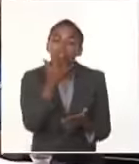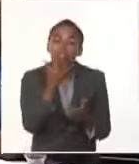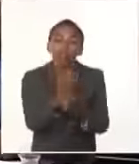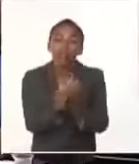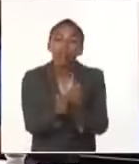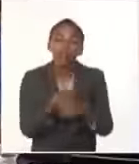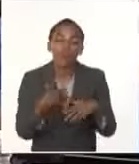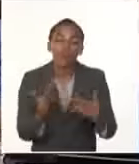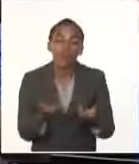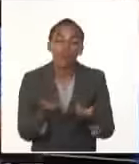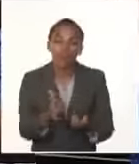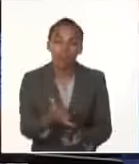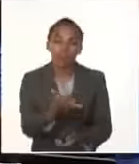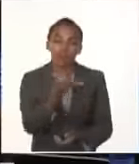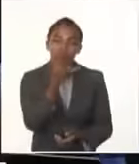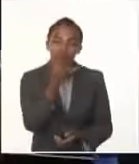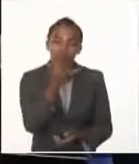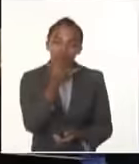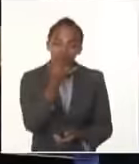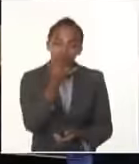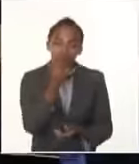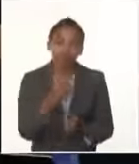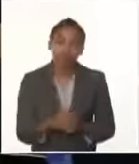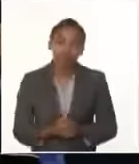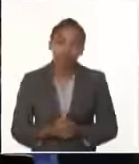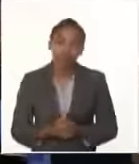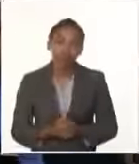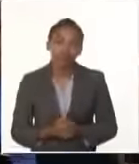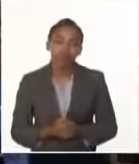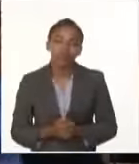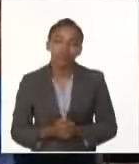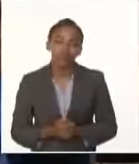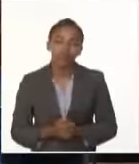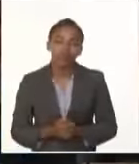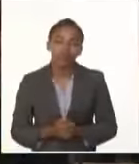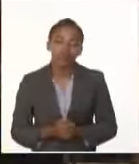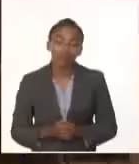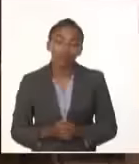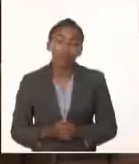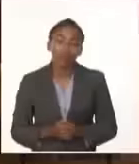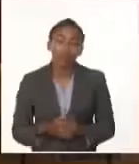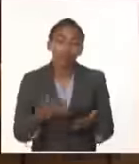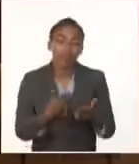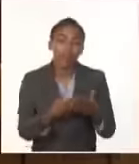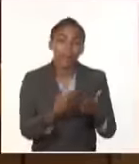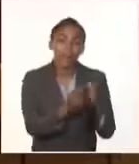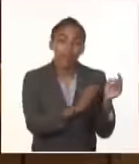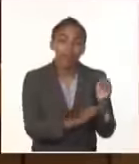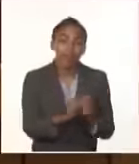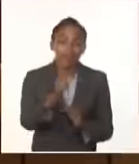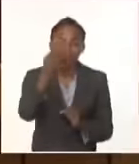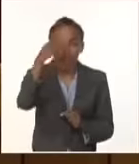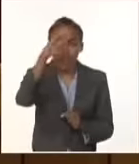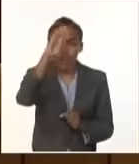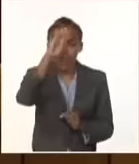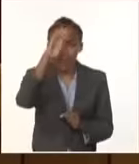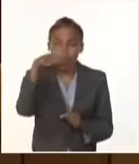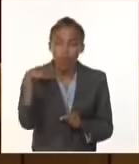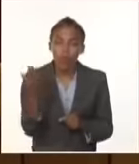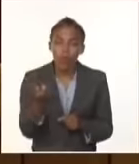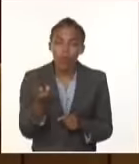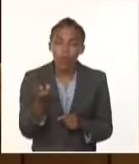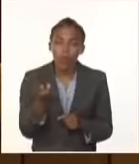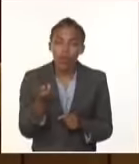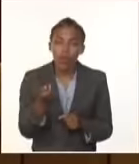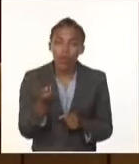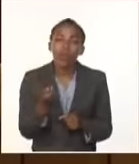en caso de ser conocidas por Estados Unidos? ¿Someter a las principales empresas del país al castigo diseñado contra